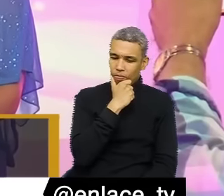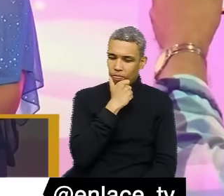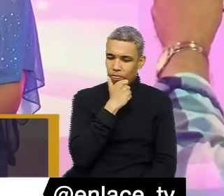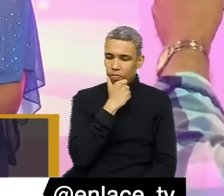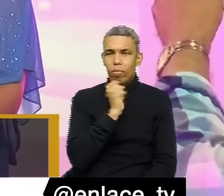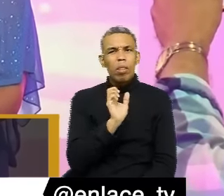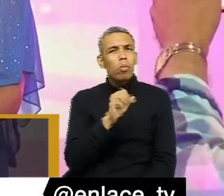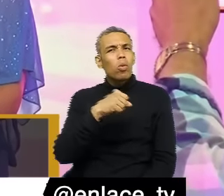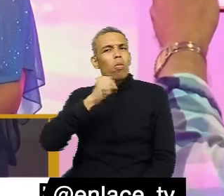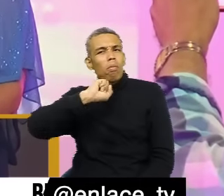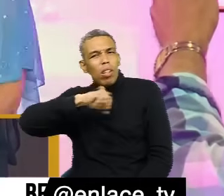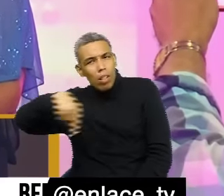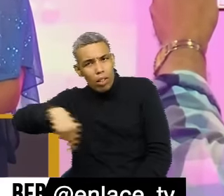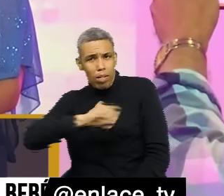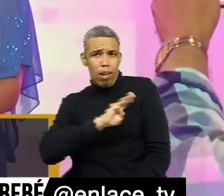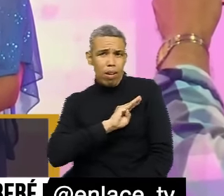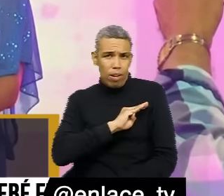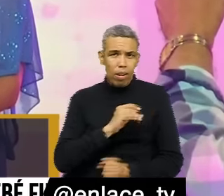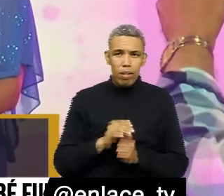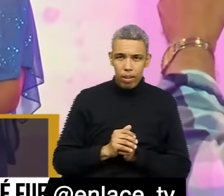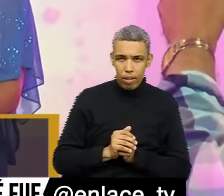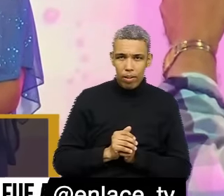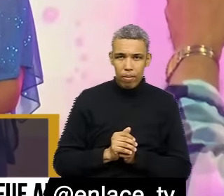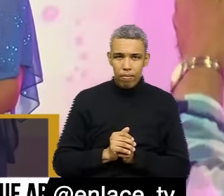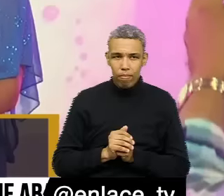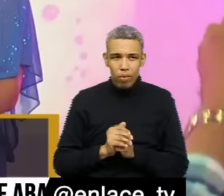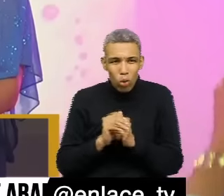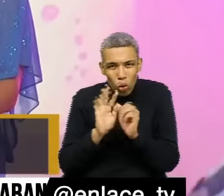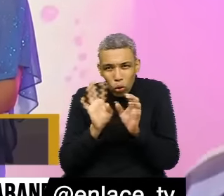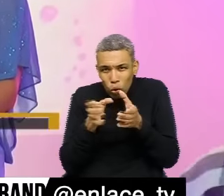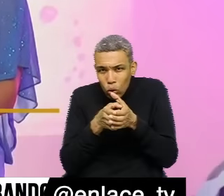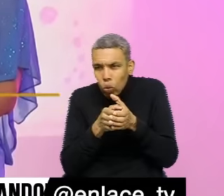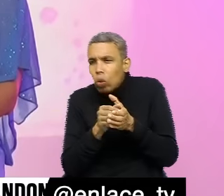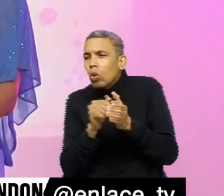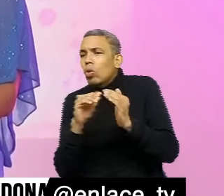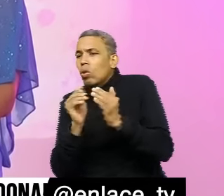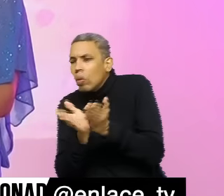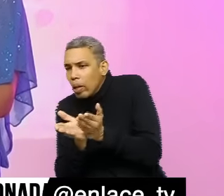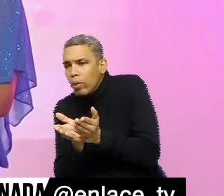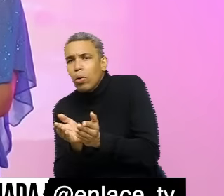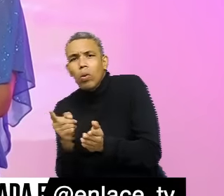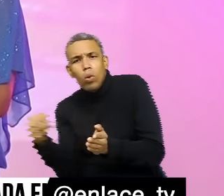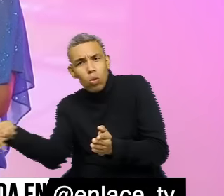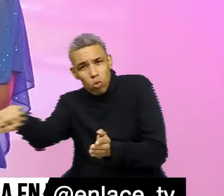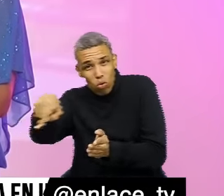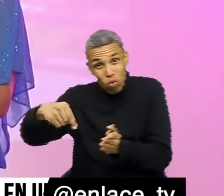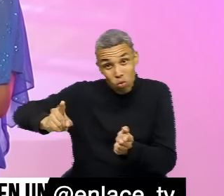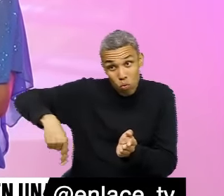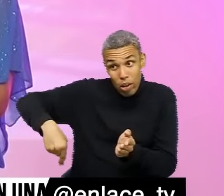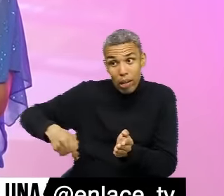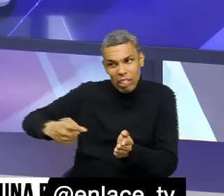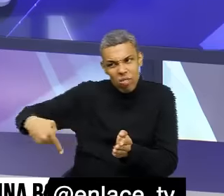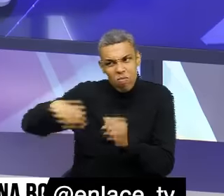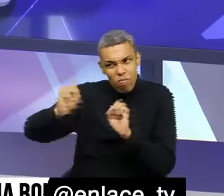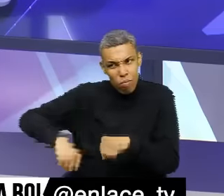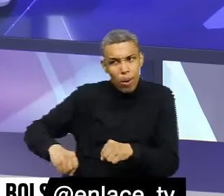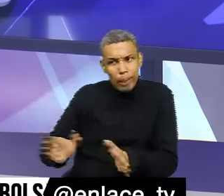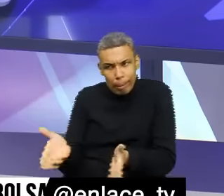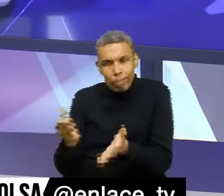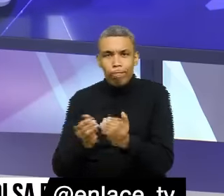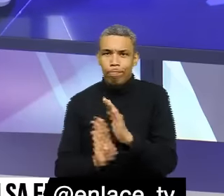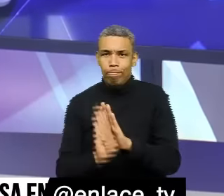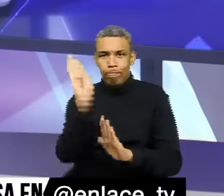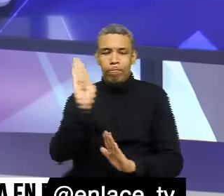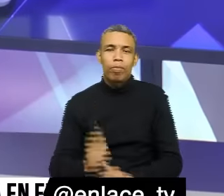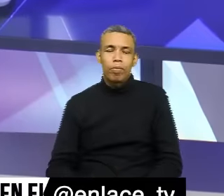de la alcaldía, vean a las instituciones educativas como un polo de desarrollo para Barranca Bermeja. Y